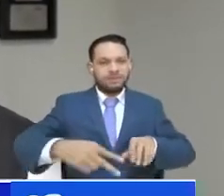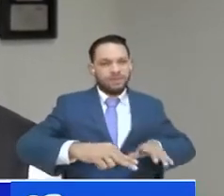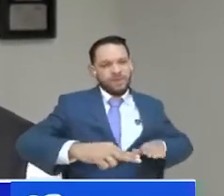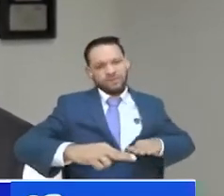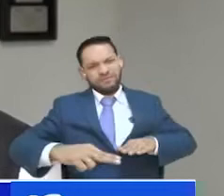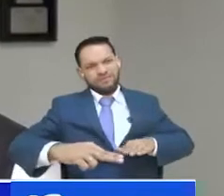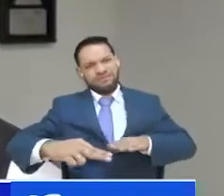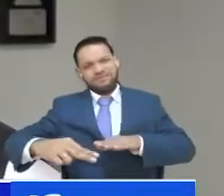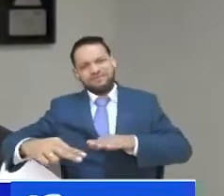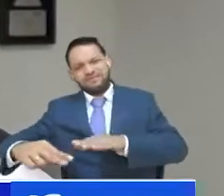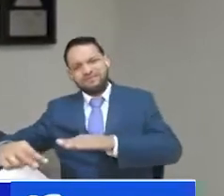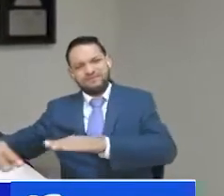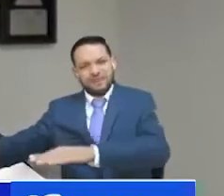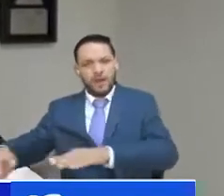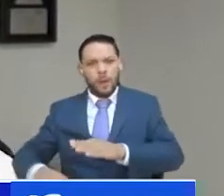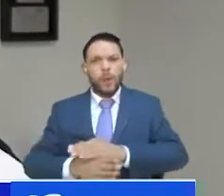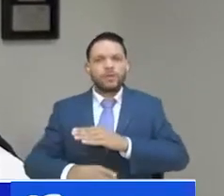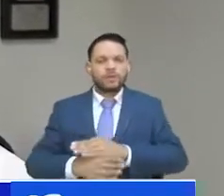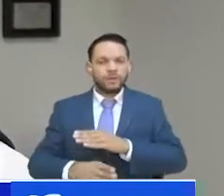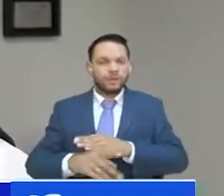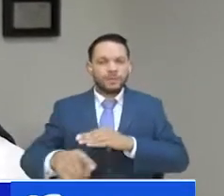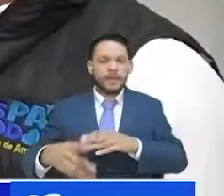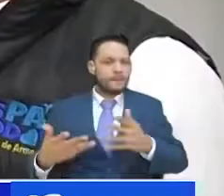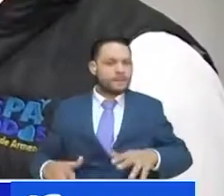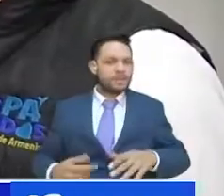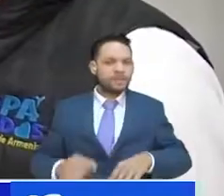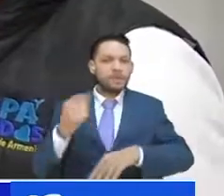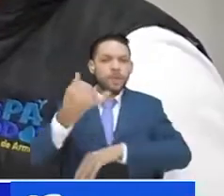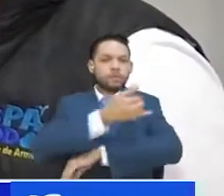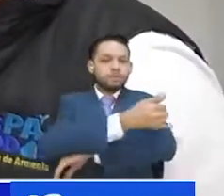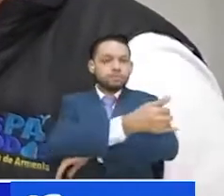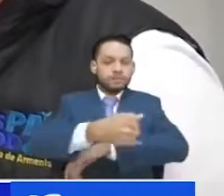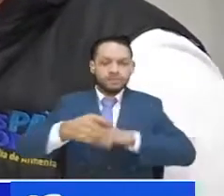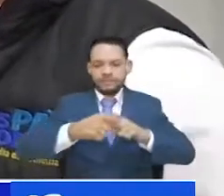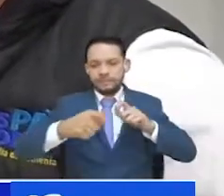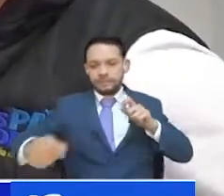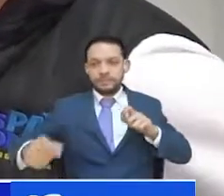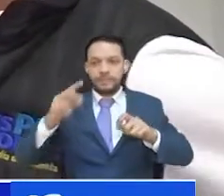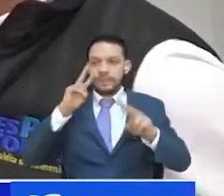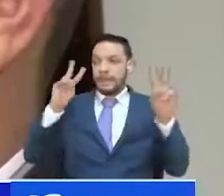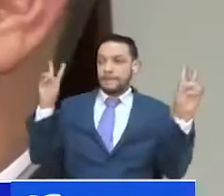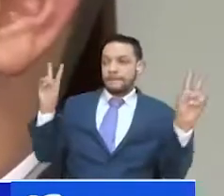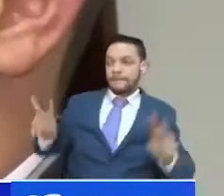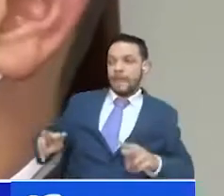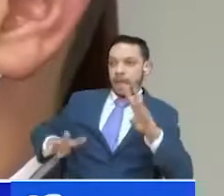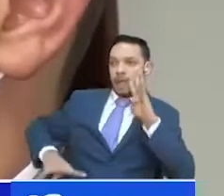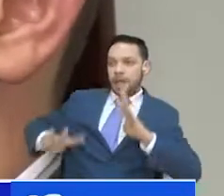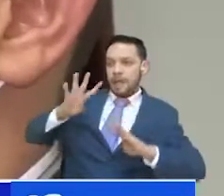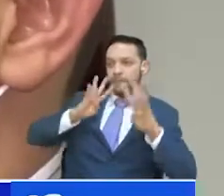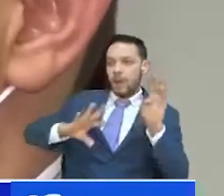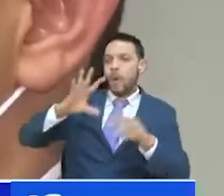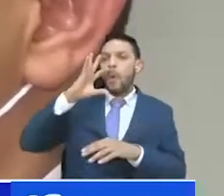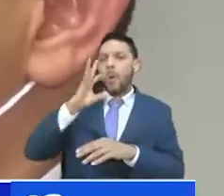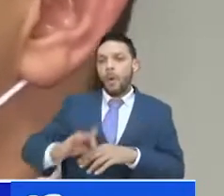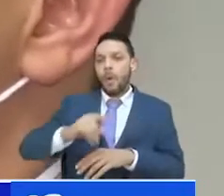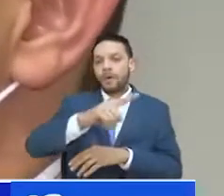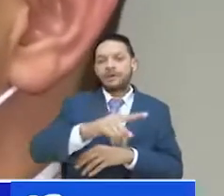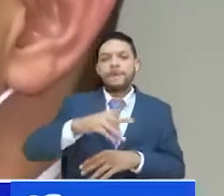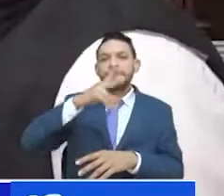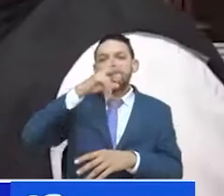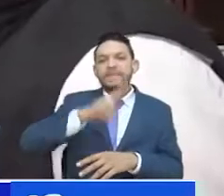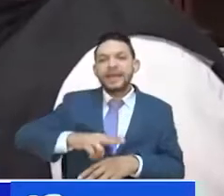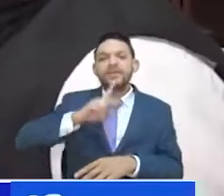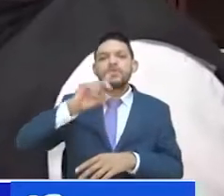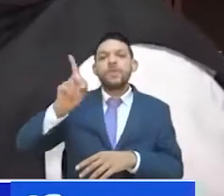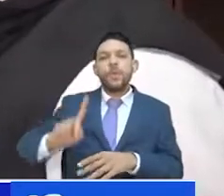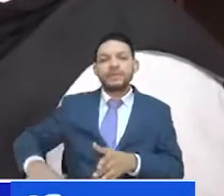a una persona aproximadamente una cuadra. Según quienes presenciaron el hecho, el implicado sería un conductor de transporte informal,